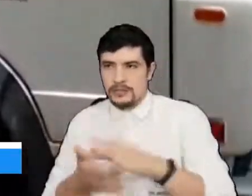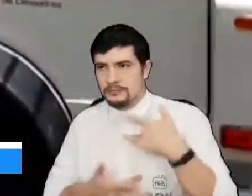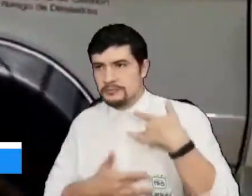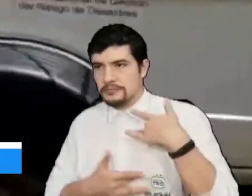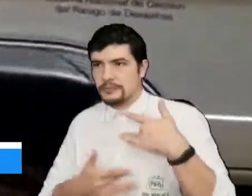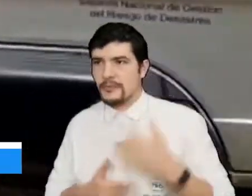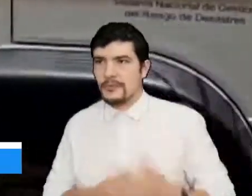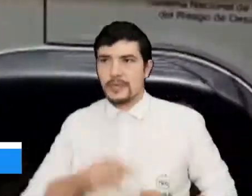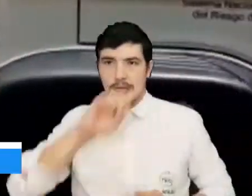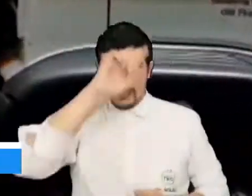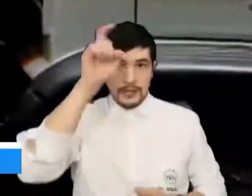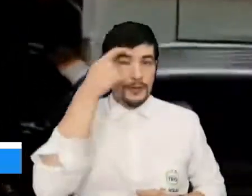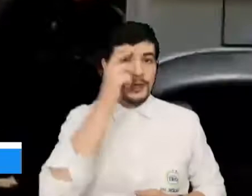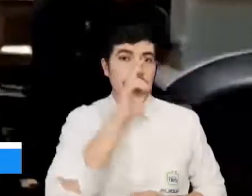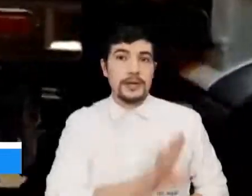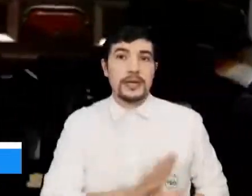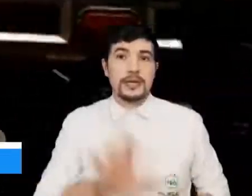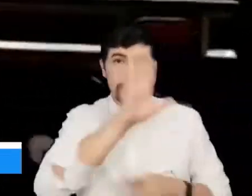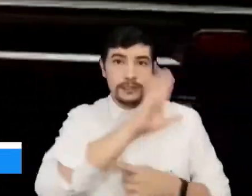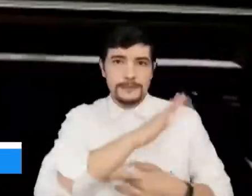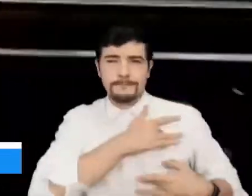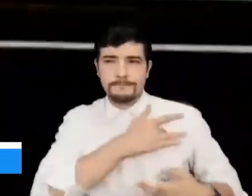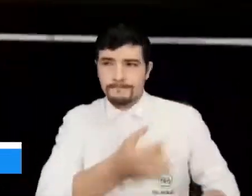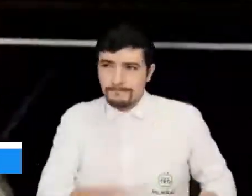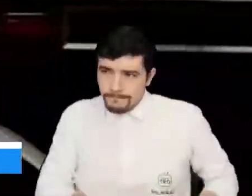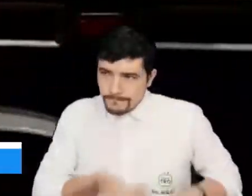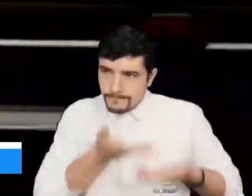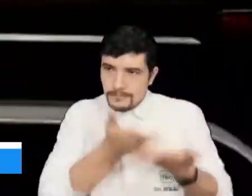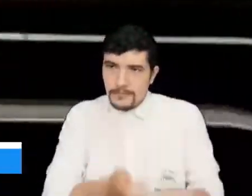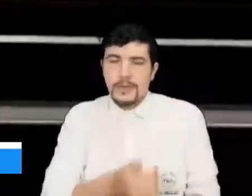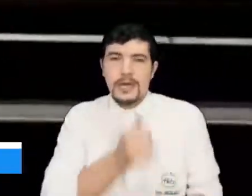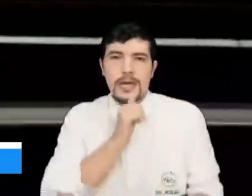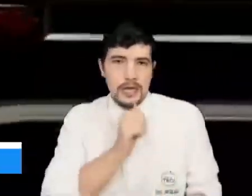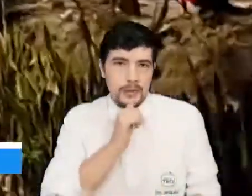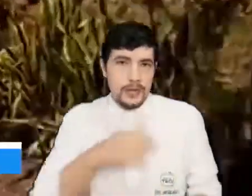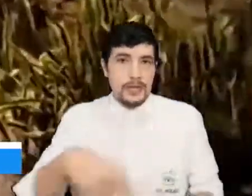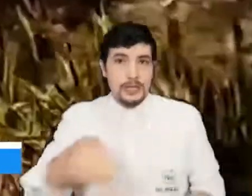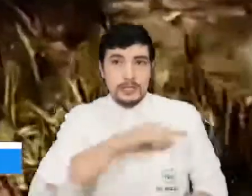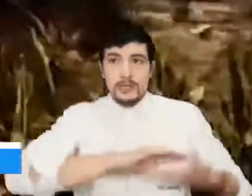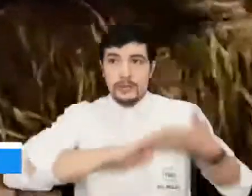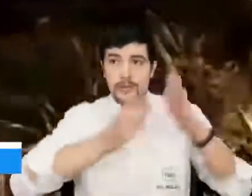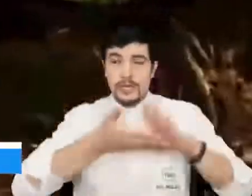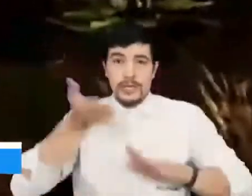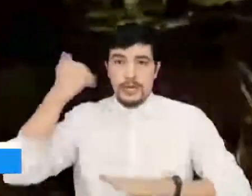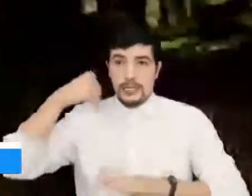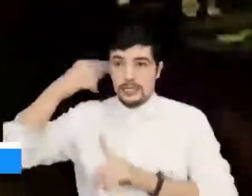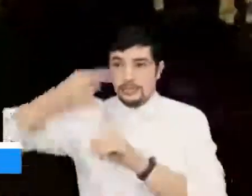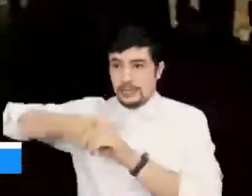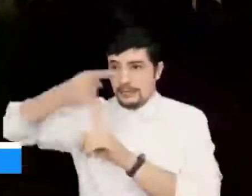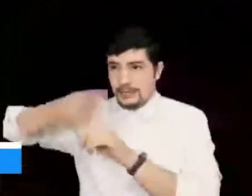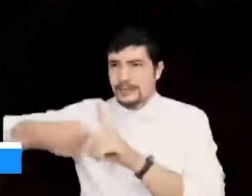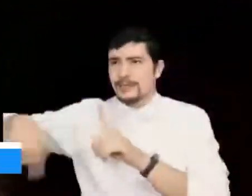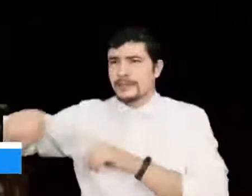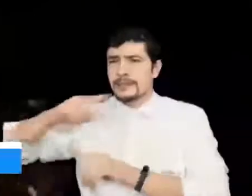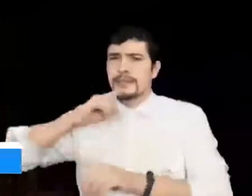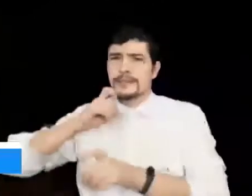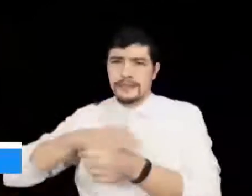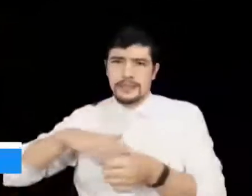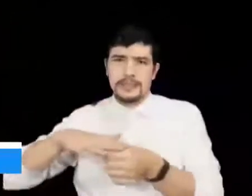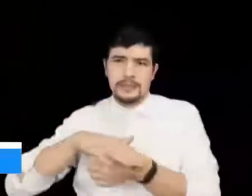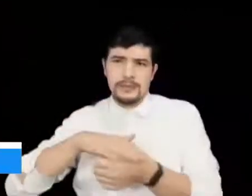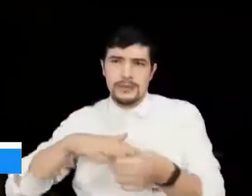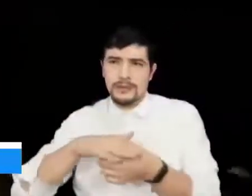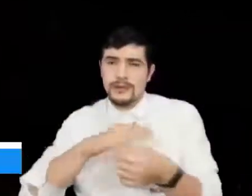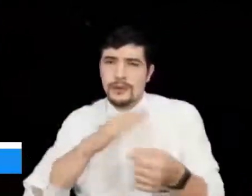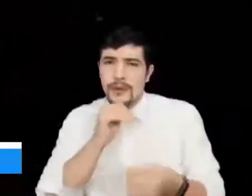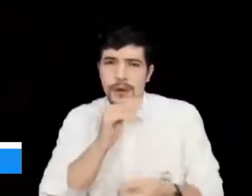se garantizará el suministro del preciado líquido a poblaciones que por varios meses se vieron afectadas ante la inminente sequía que se vive en